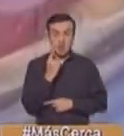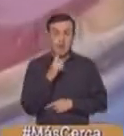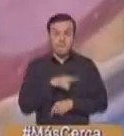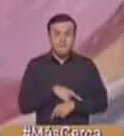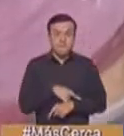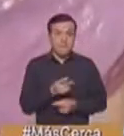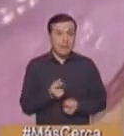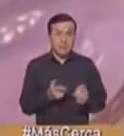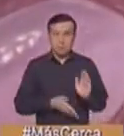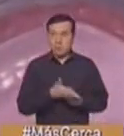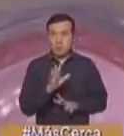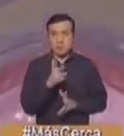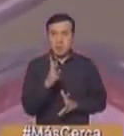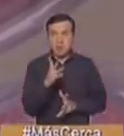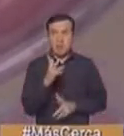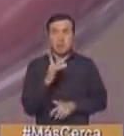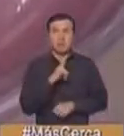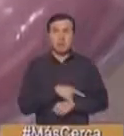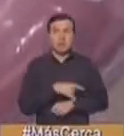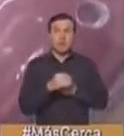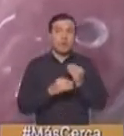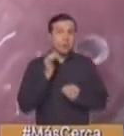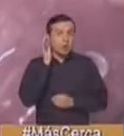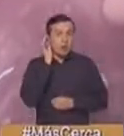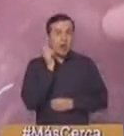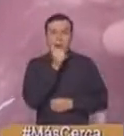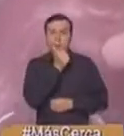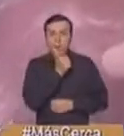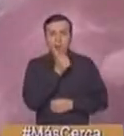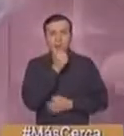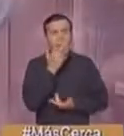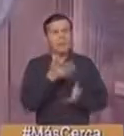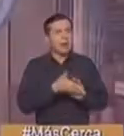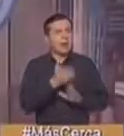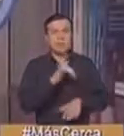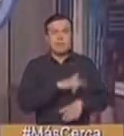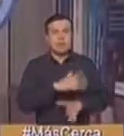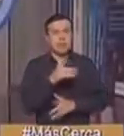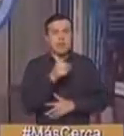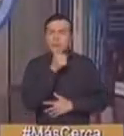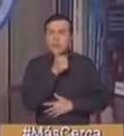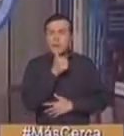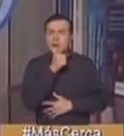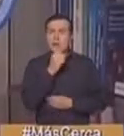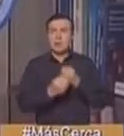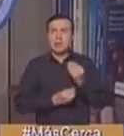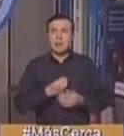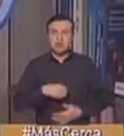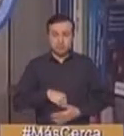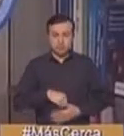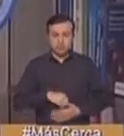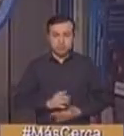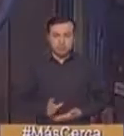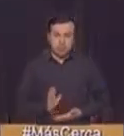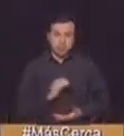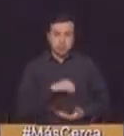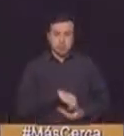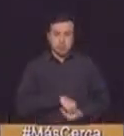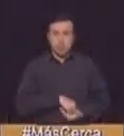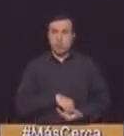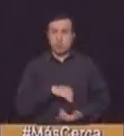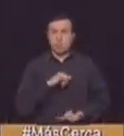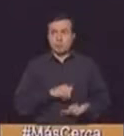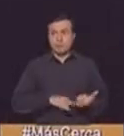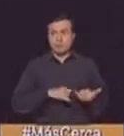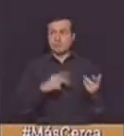la vejiga, que es muy poquita, la mujer si se aguanta a orinar, esta bacteria es capaz de migrar hacia la vejiga y causar una infección.